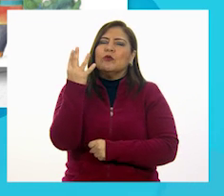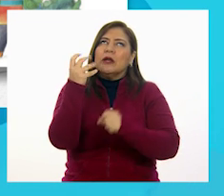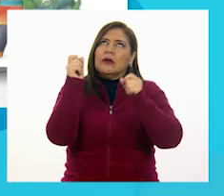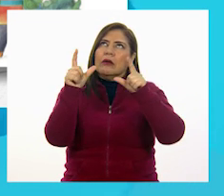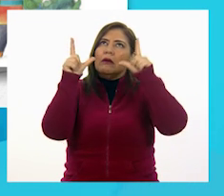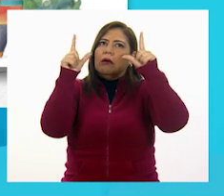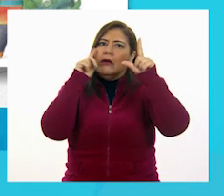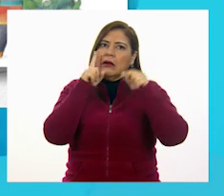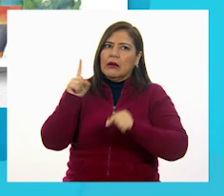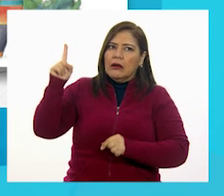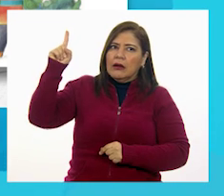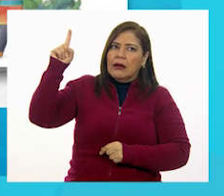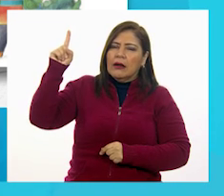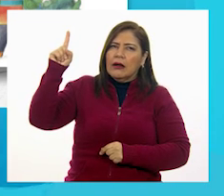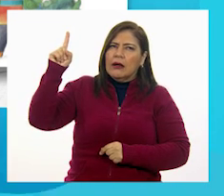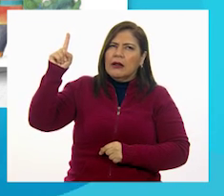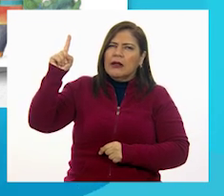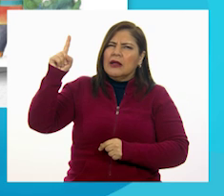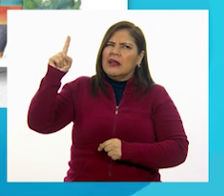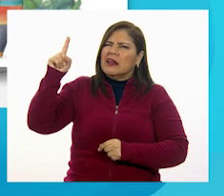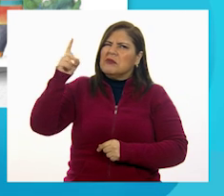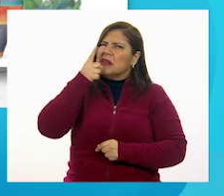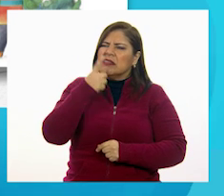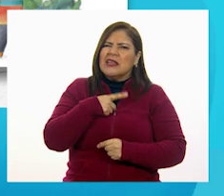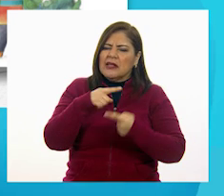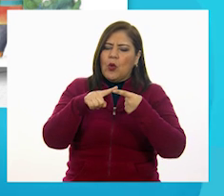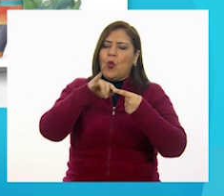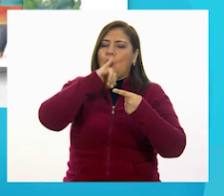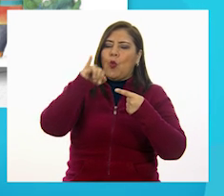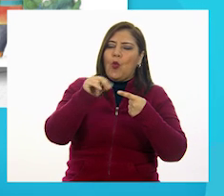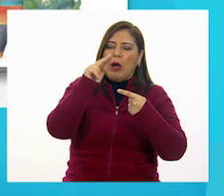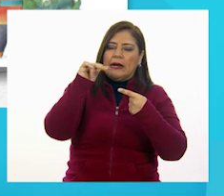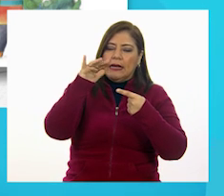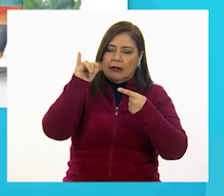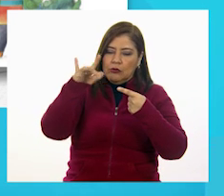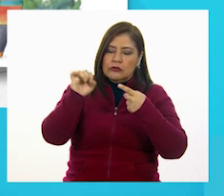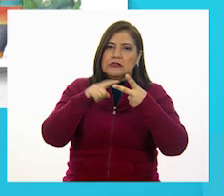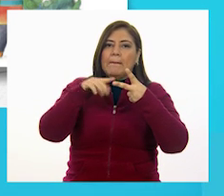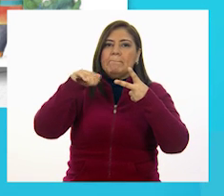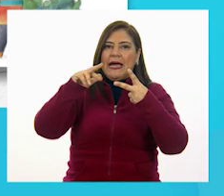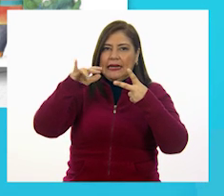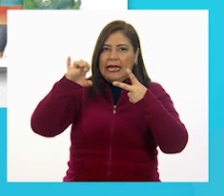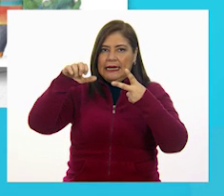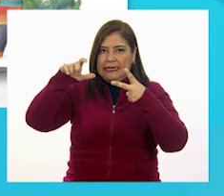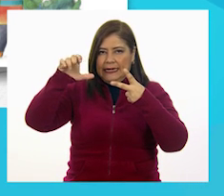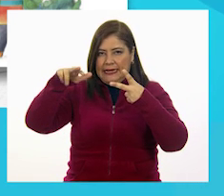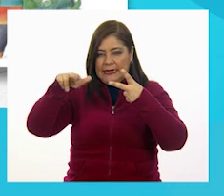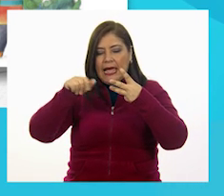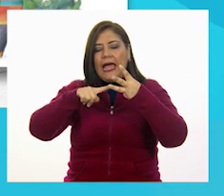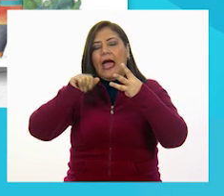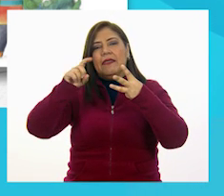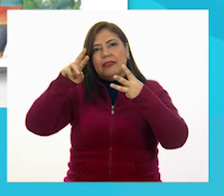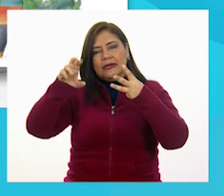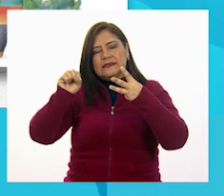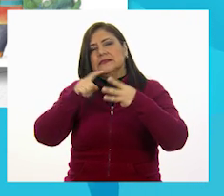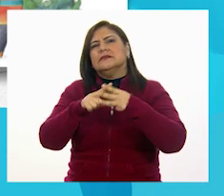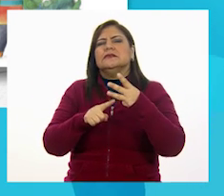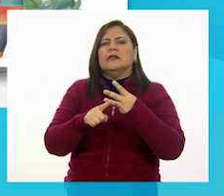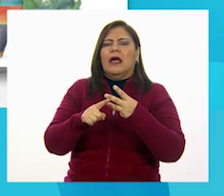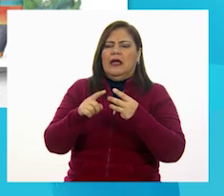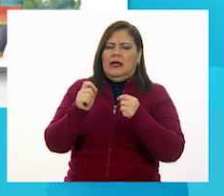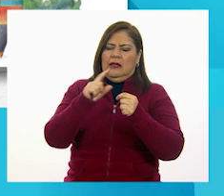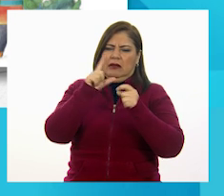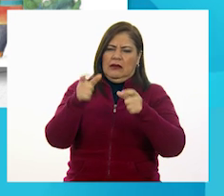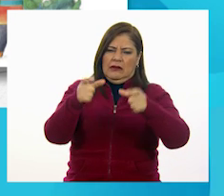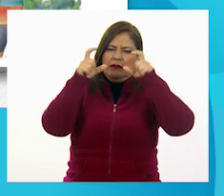1, 2, 3, 4, 5 niños. ¿Y me estás diciendo que quiénes son? Son Juan Carlos, María Elena y Andrés. A ver, y en la segunda, 1, 2, 3,